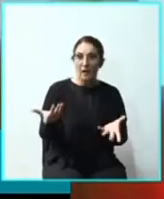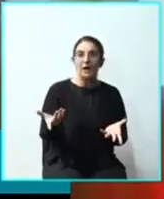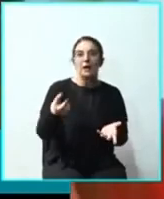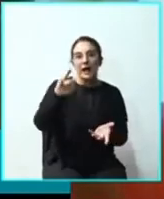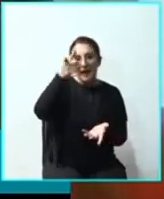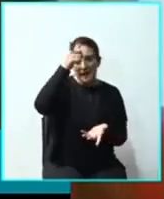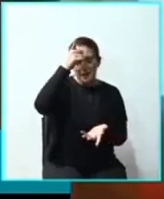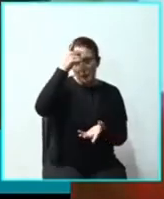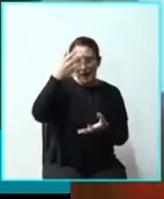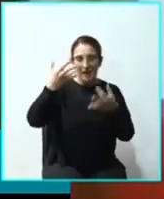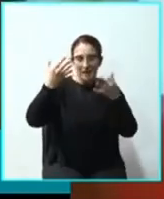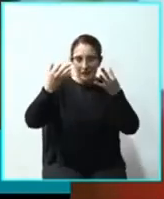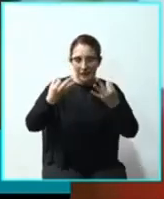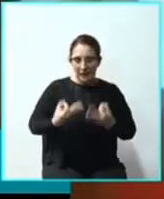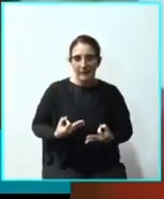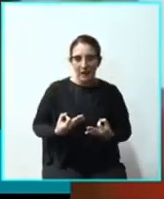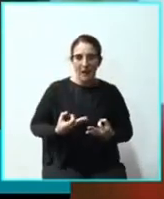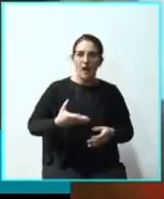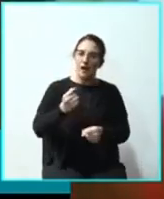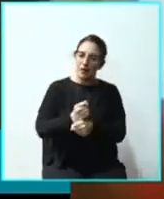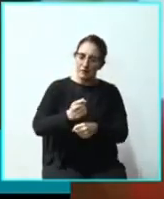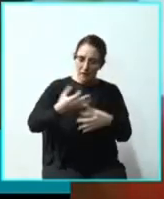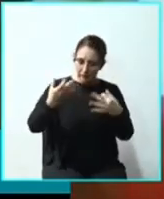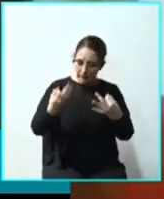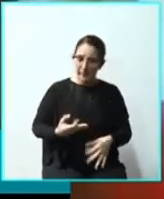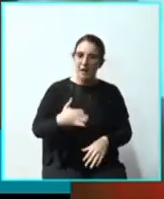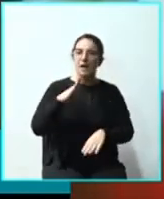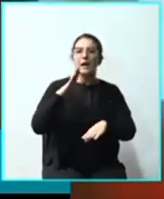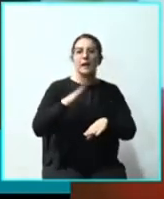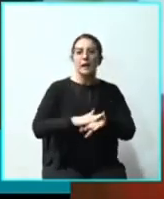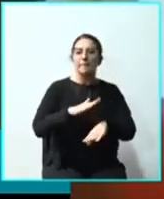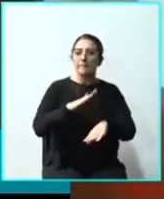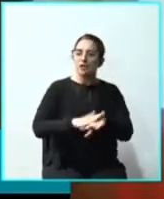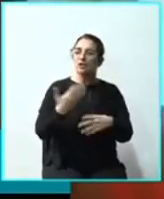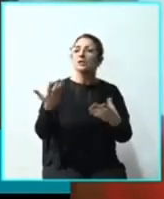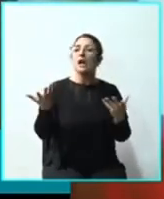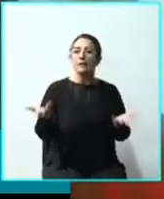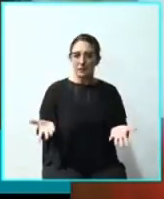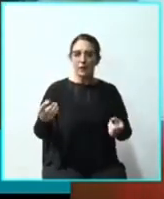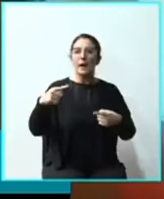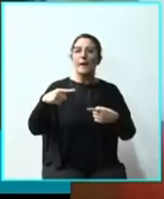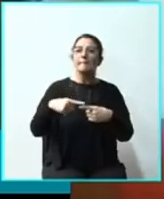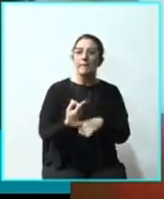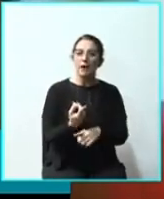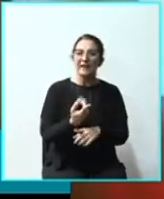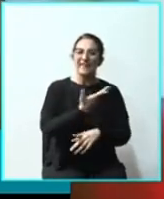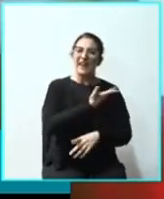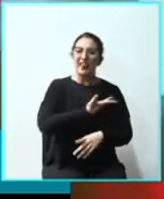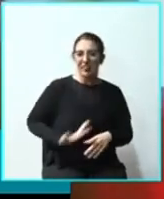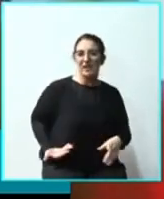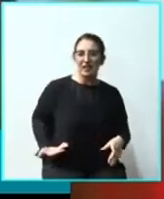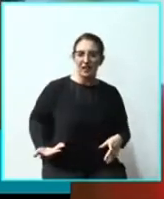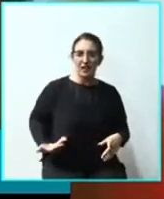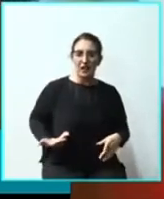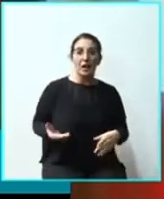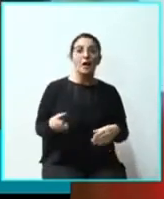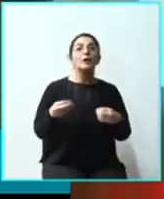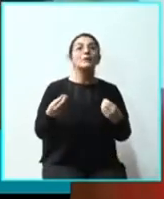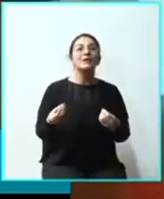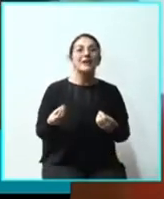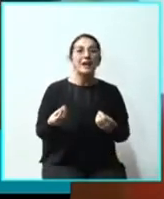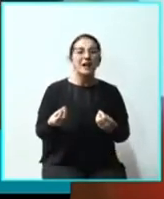ser serios, porque hay que hacerse responsables de una política que requiere ser política de Estado, porque no